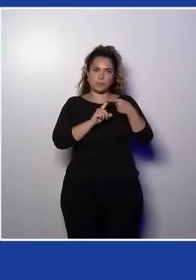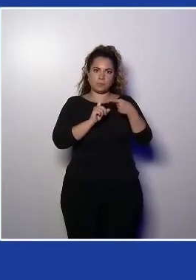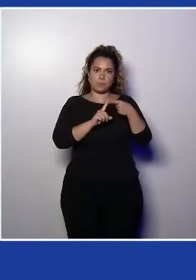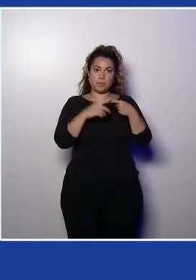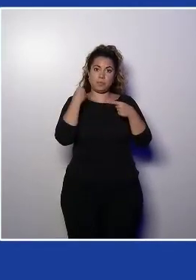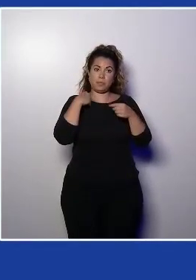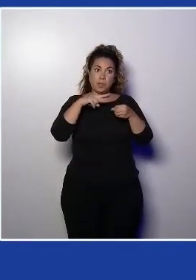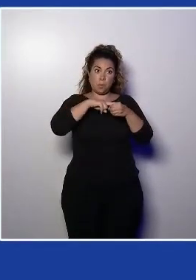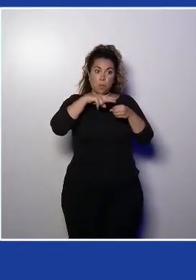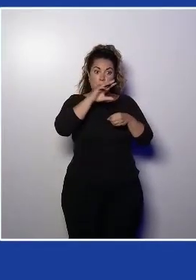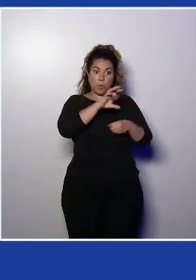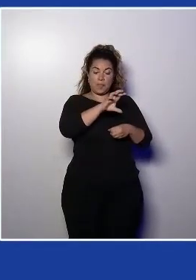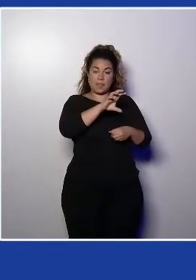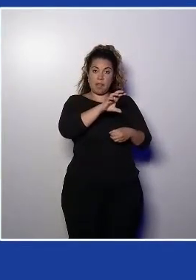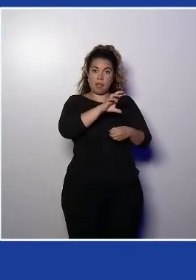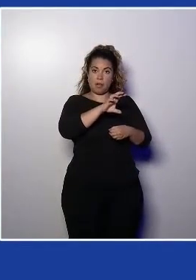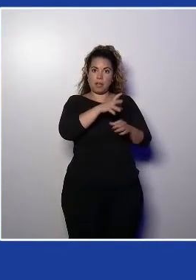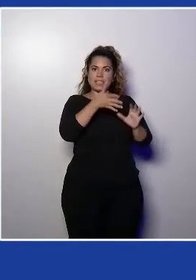esta provincia representa